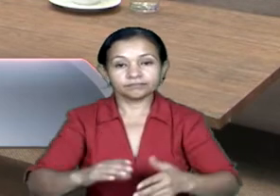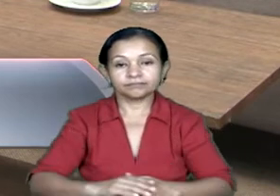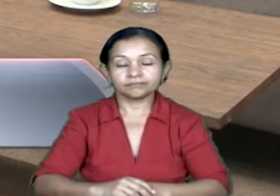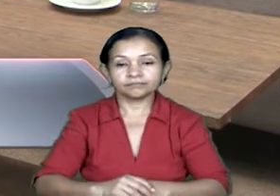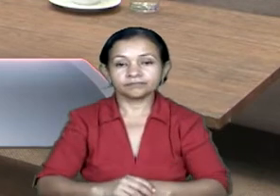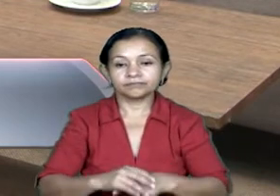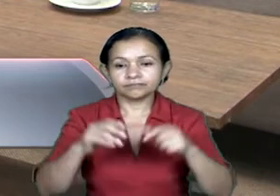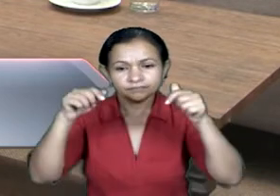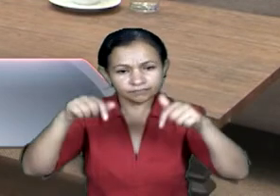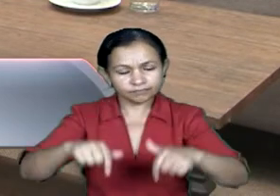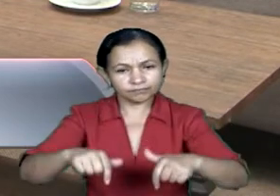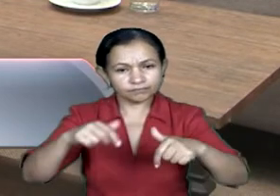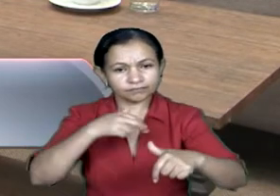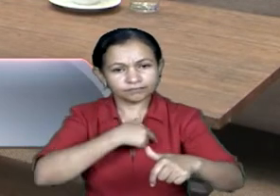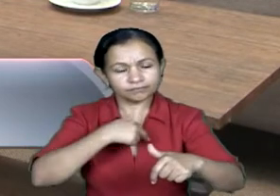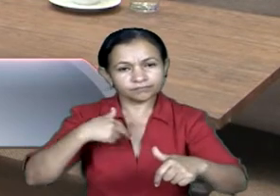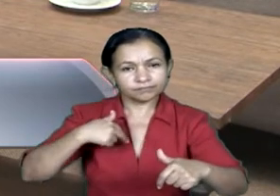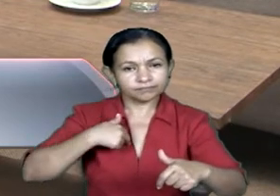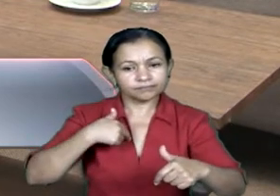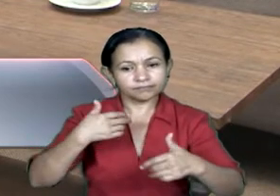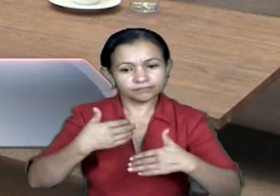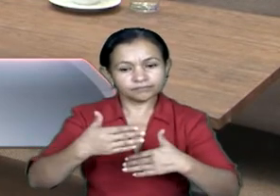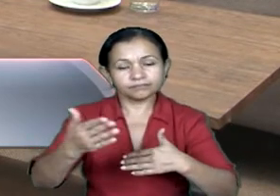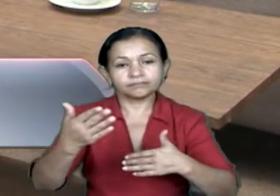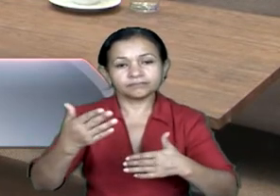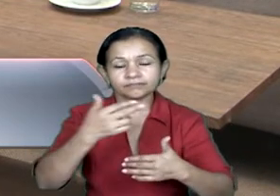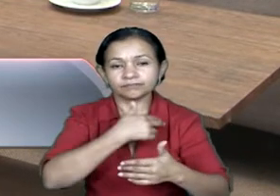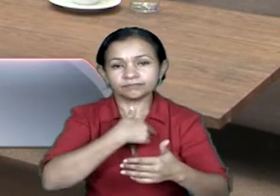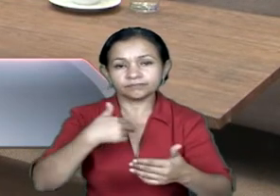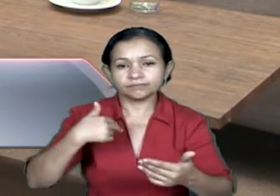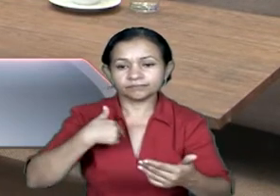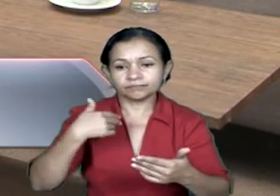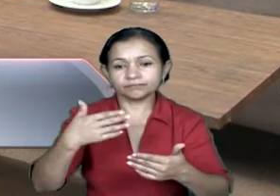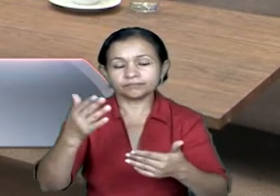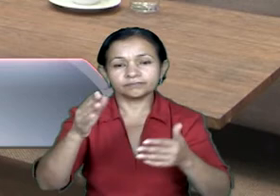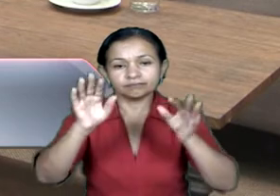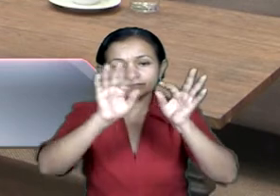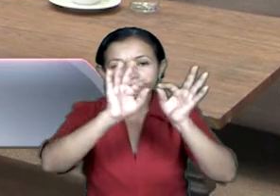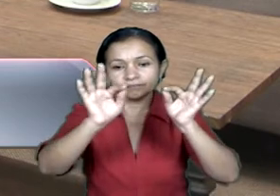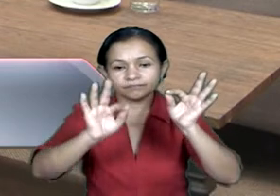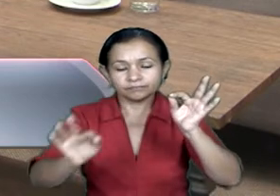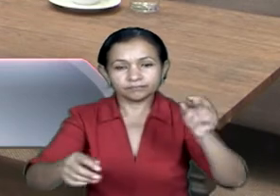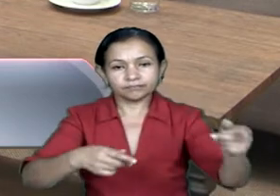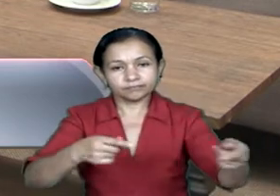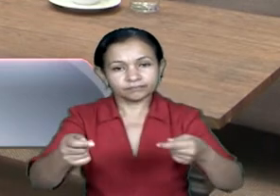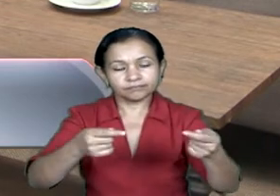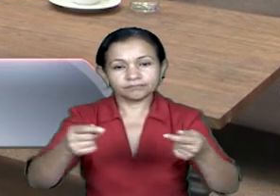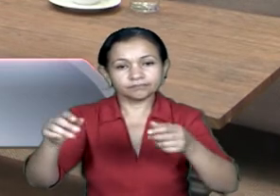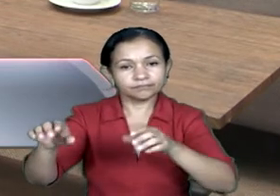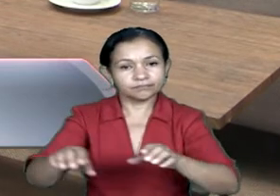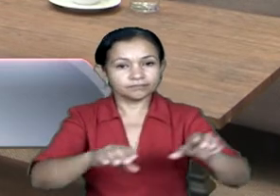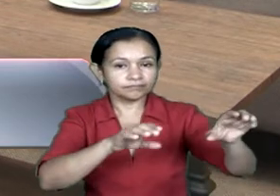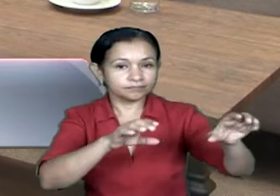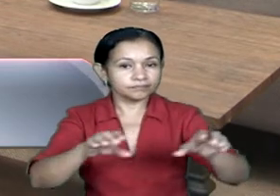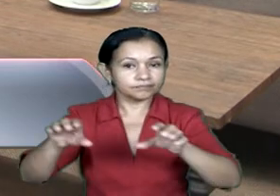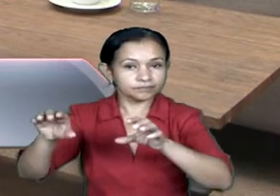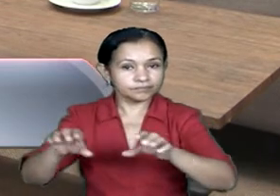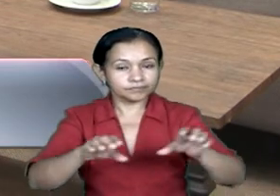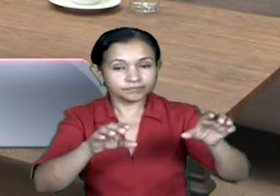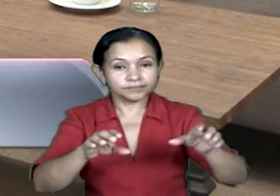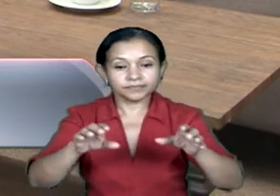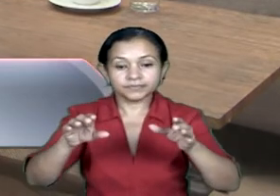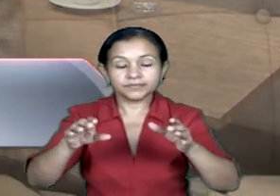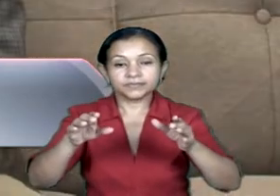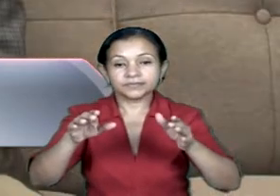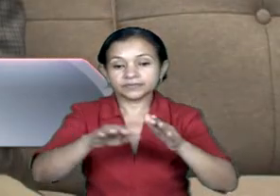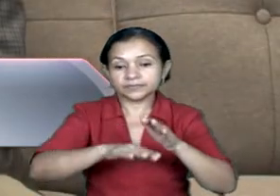porque acá cuando fuimos a las ferias o a eventos en el campo,